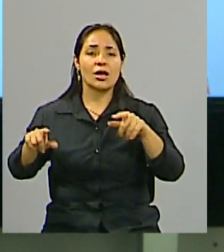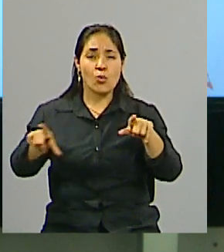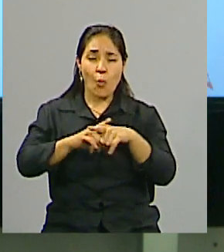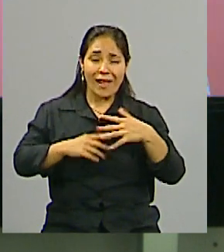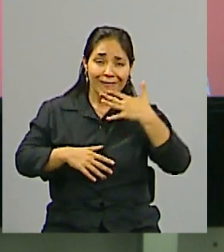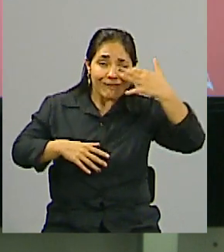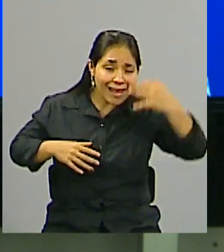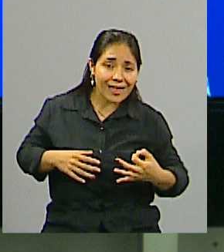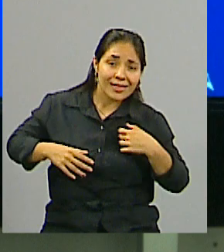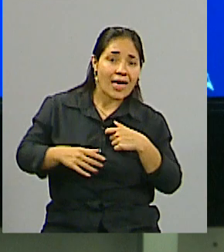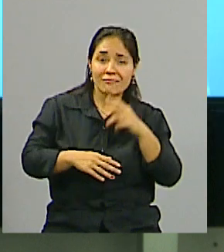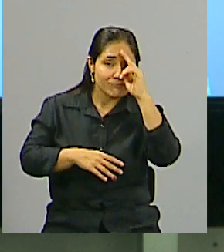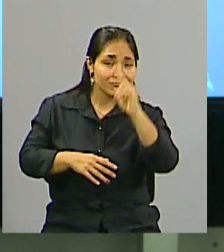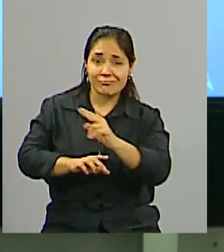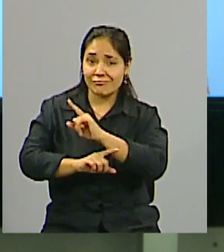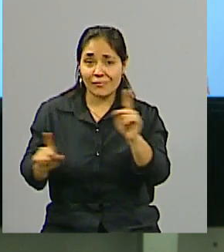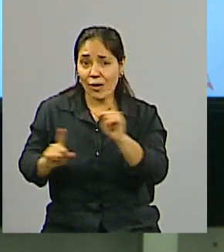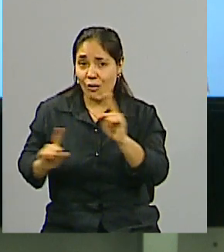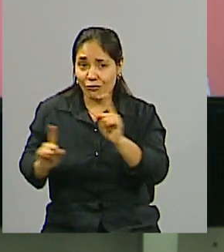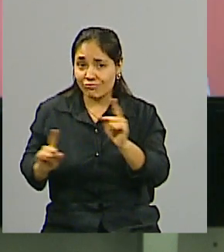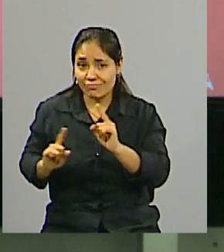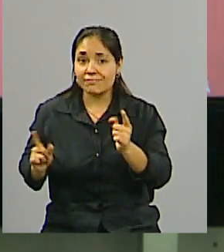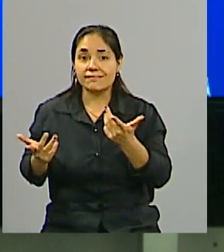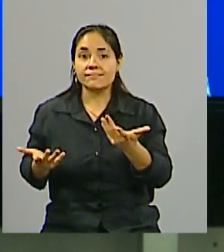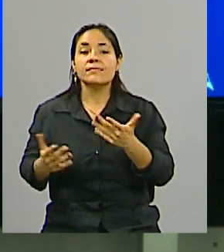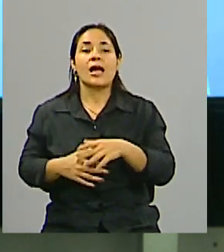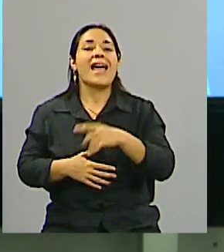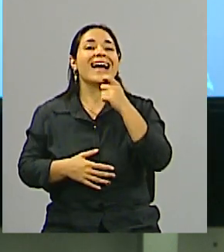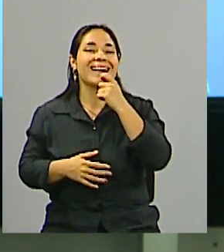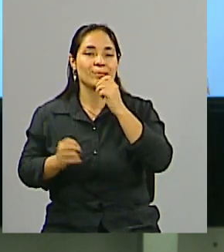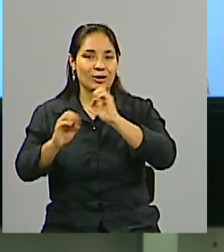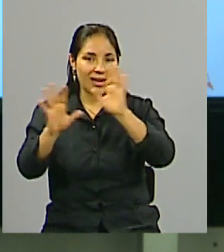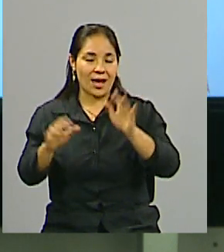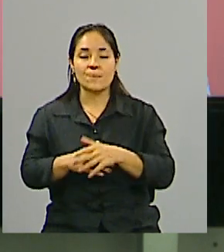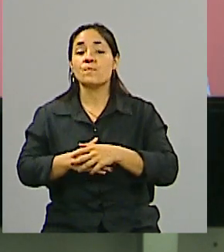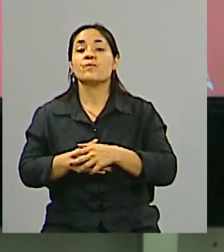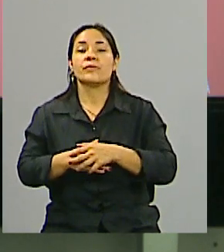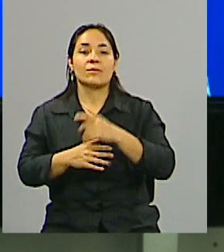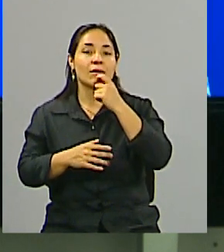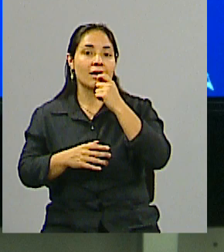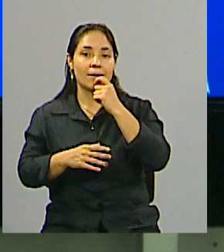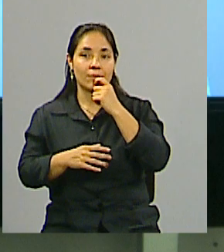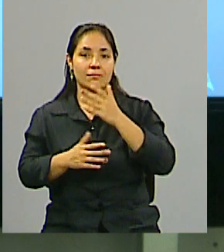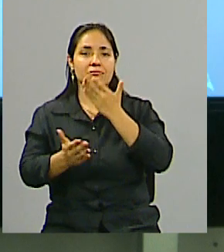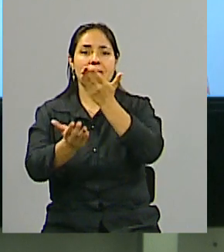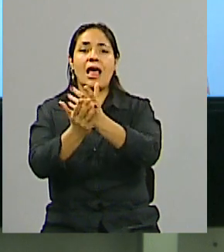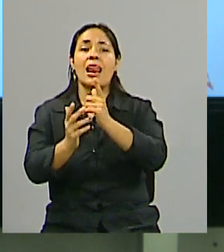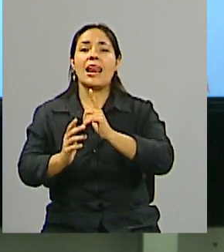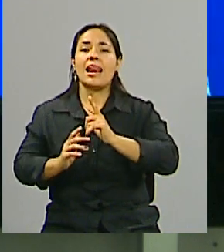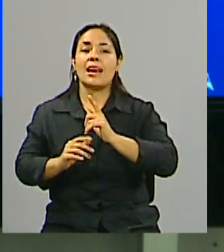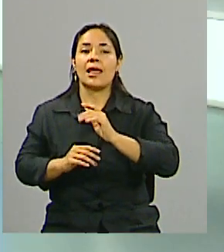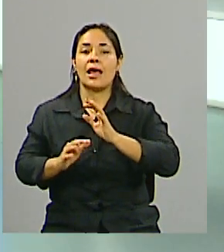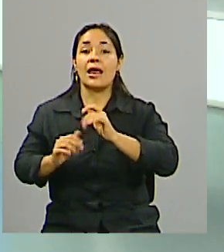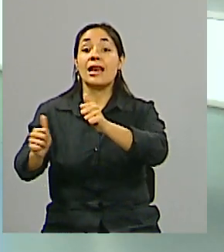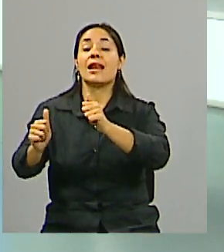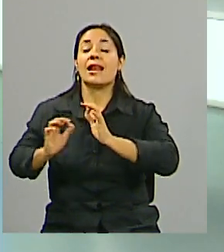respetan en casi ningún lugar de trabajo. Un ejemplo nada más es pedir una licencia para formación y actualización,